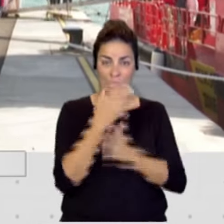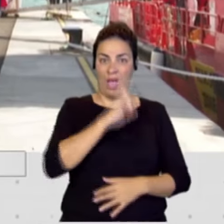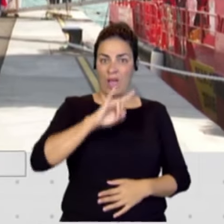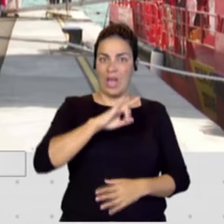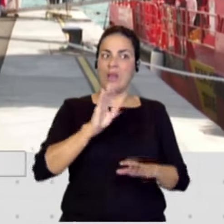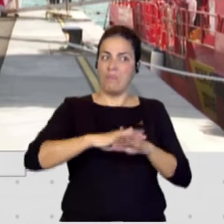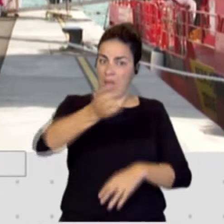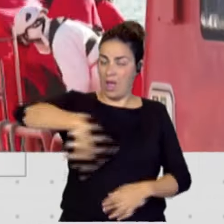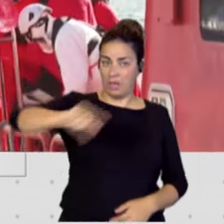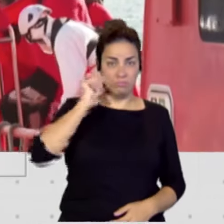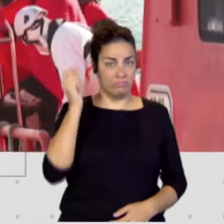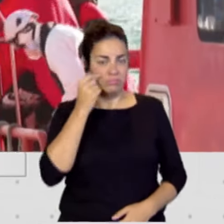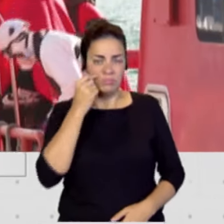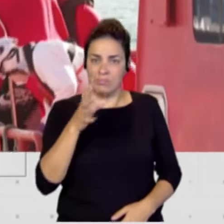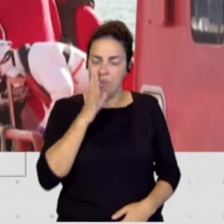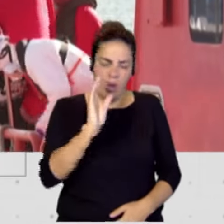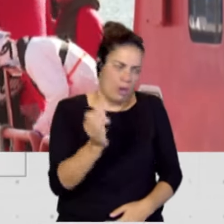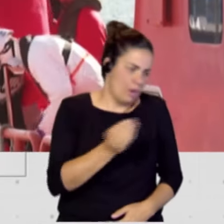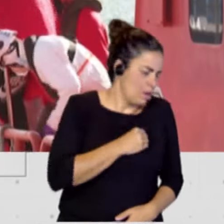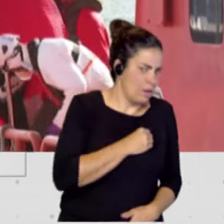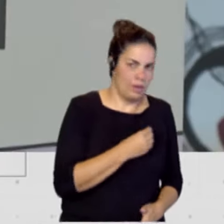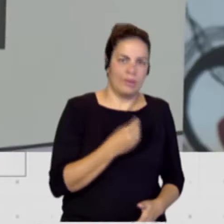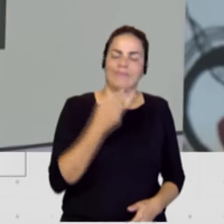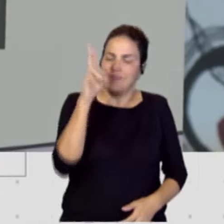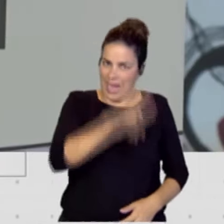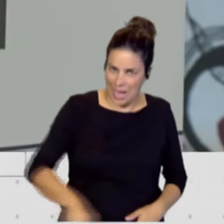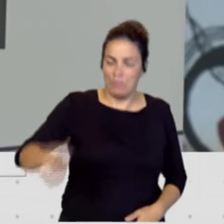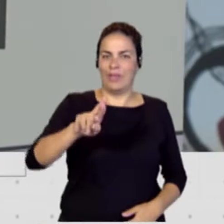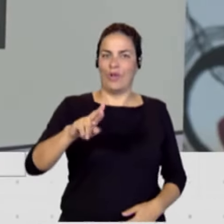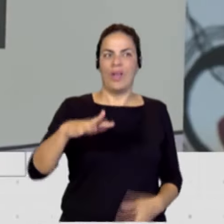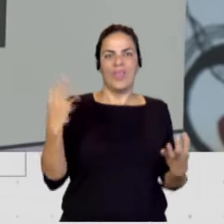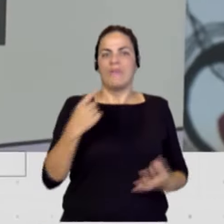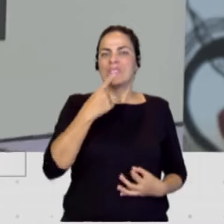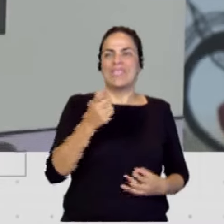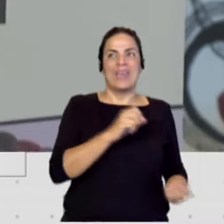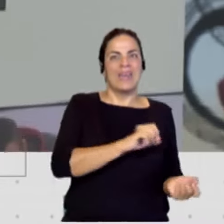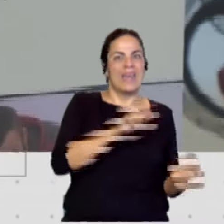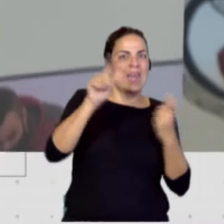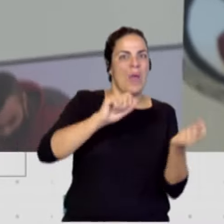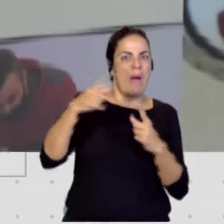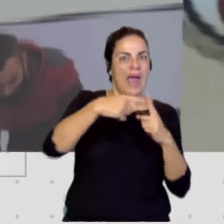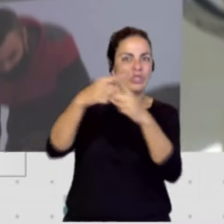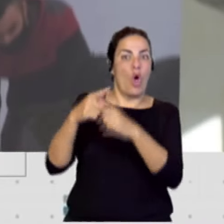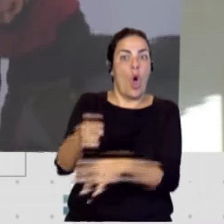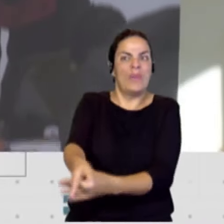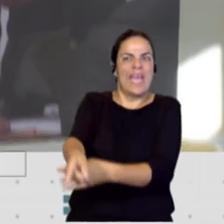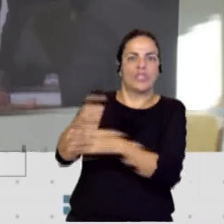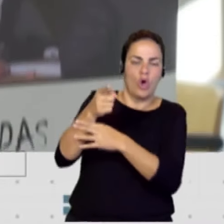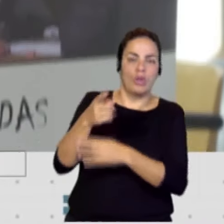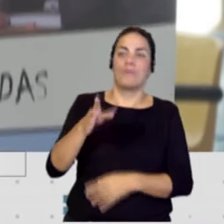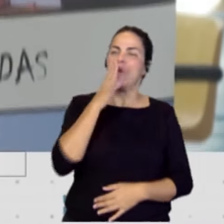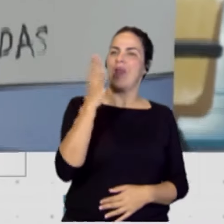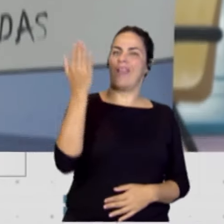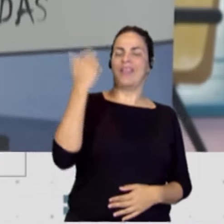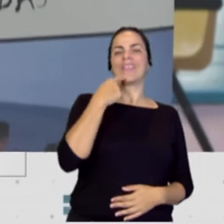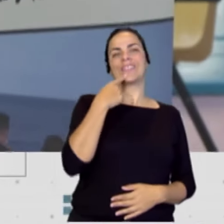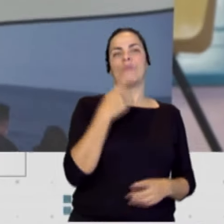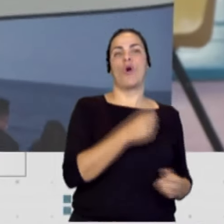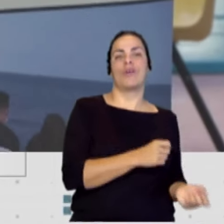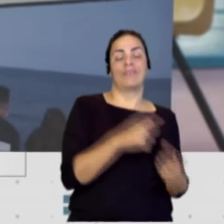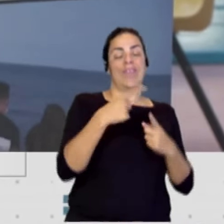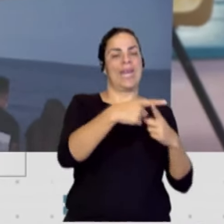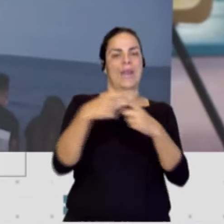lamentable es que estemos hablando insisto de reparto obligatorio porque la palabra reparto solidario ya sabes por dónde se la